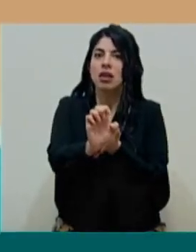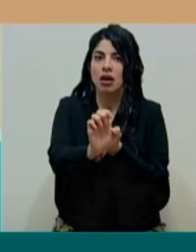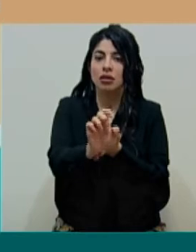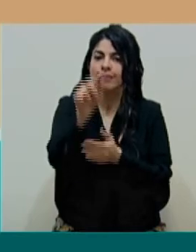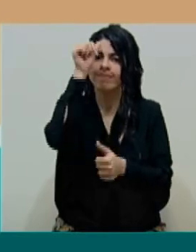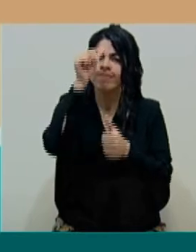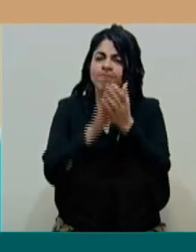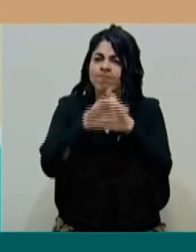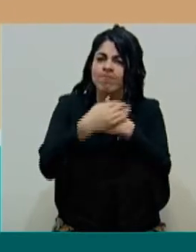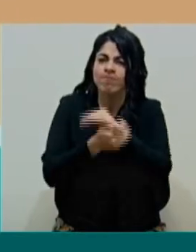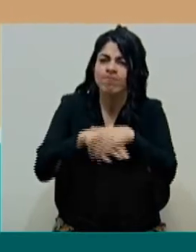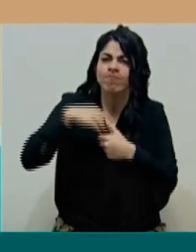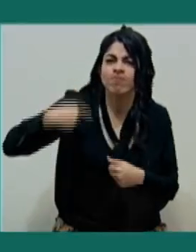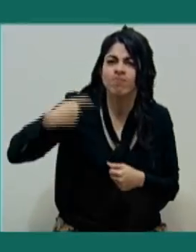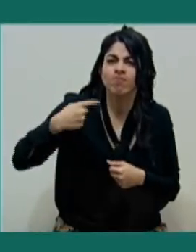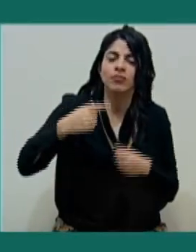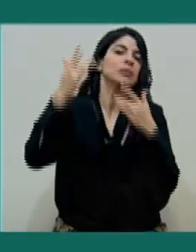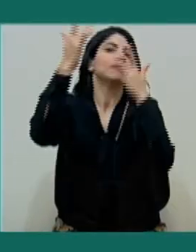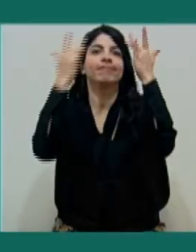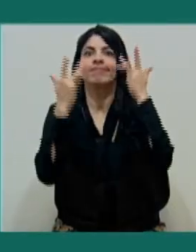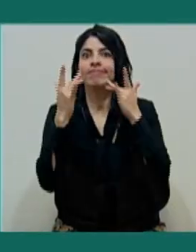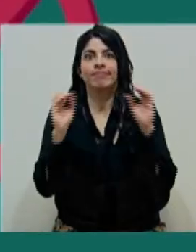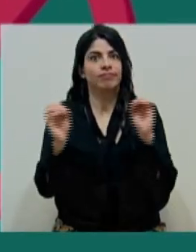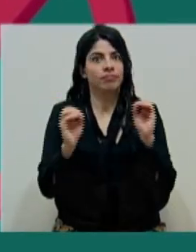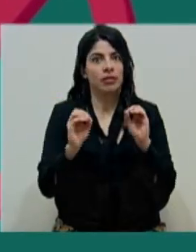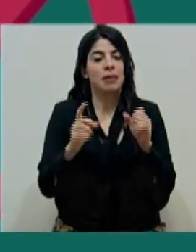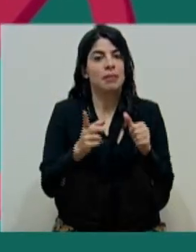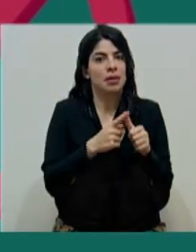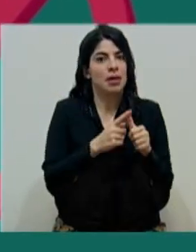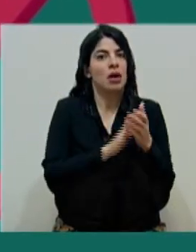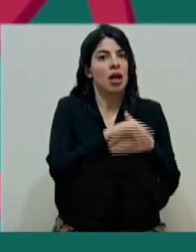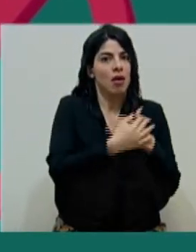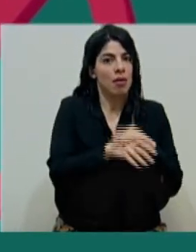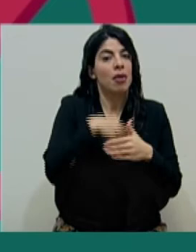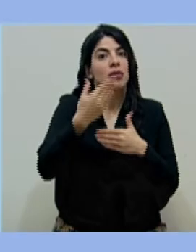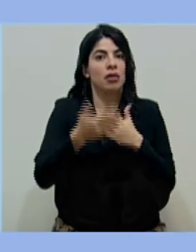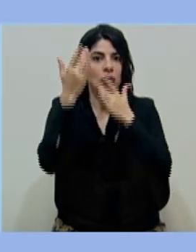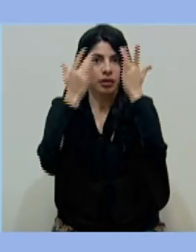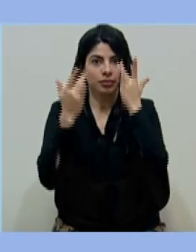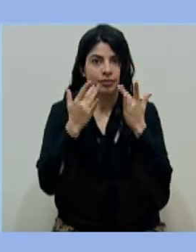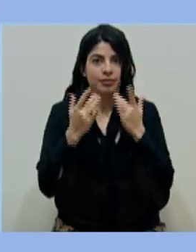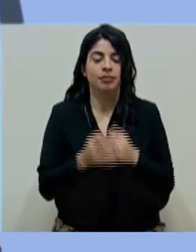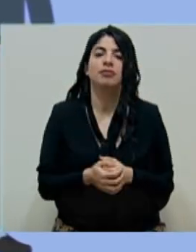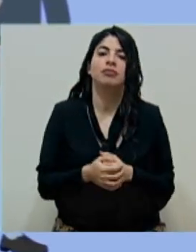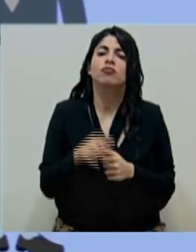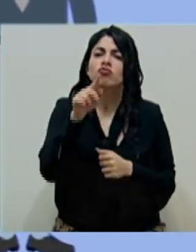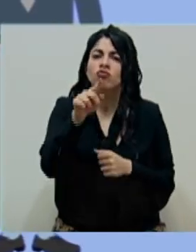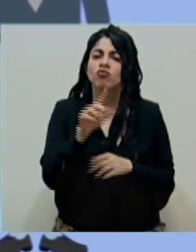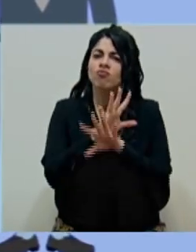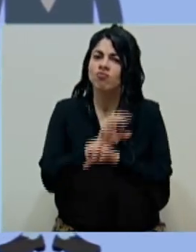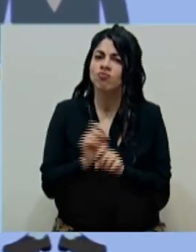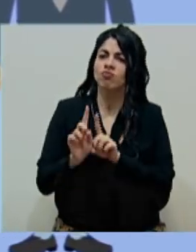Recordá lavarte las manos con frecuencia y no tocarte la cara sin antes haberte lavado las manos. Practica el